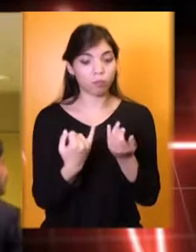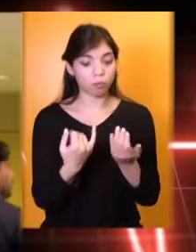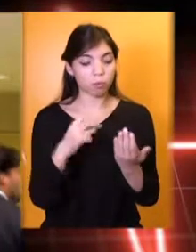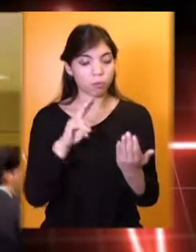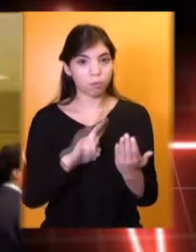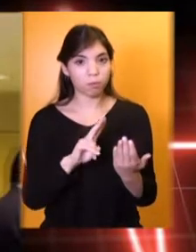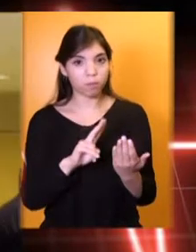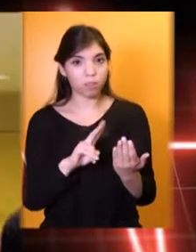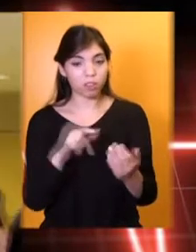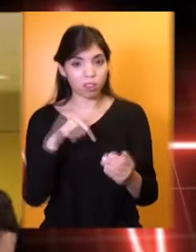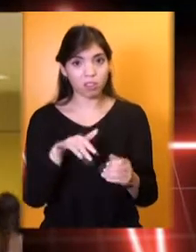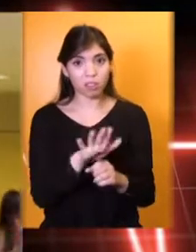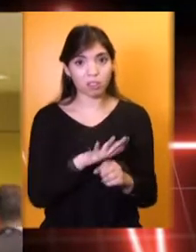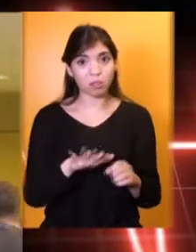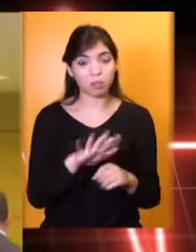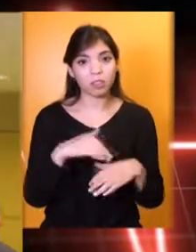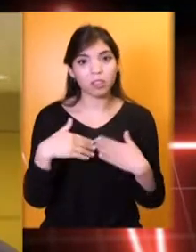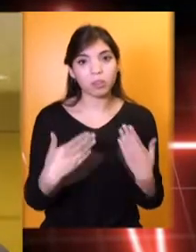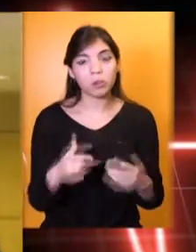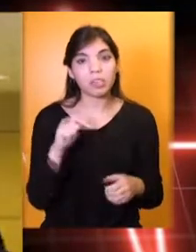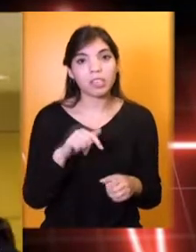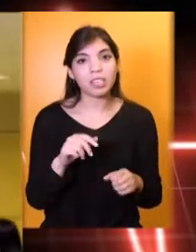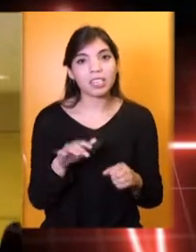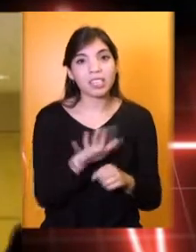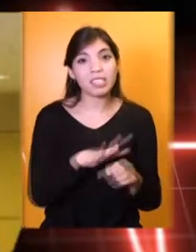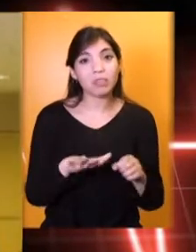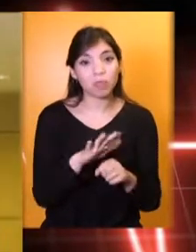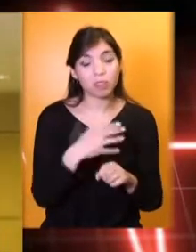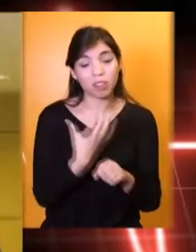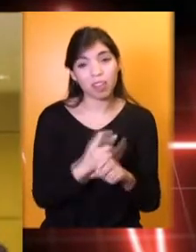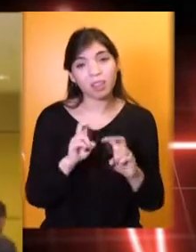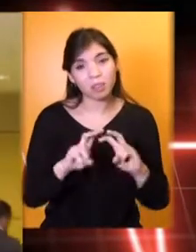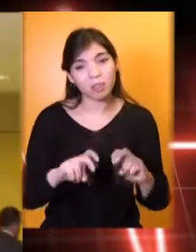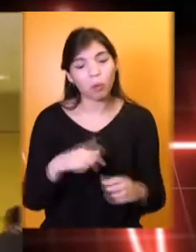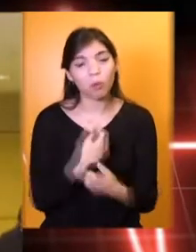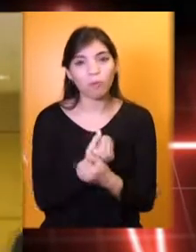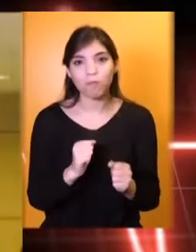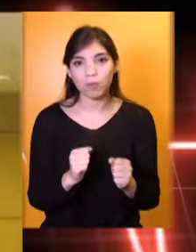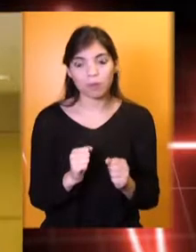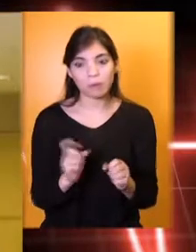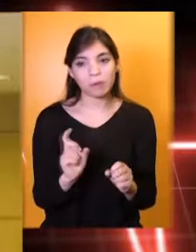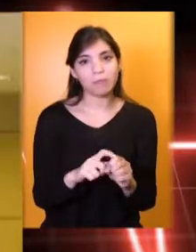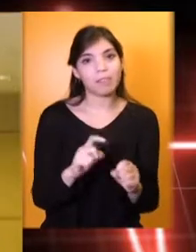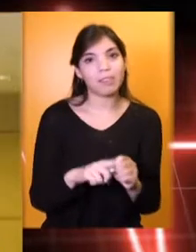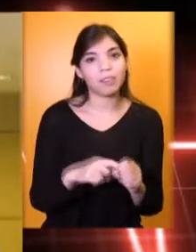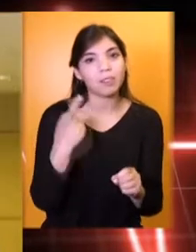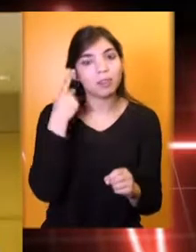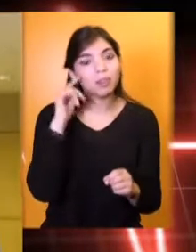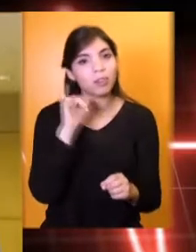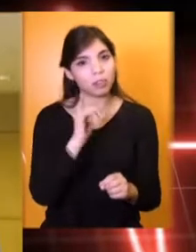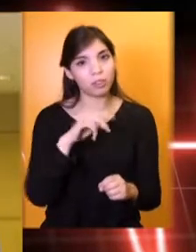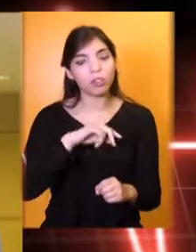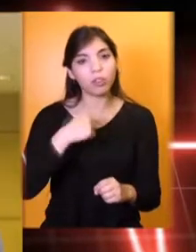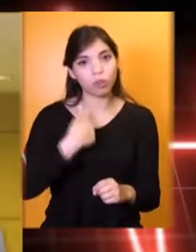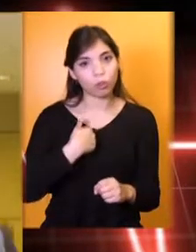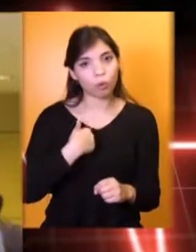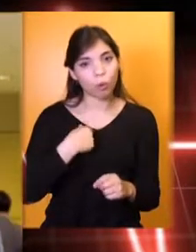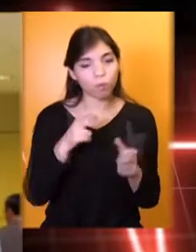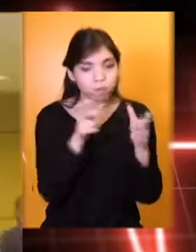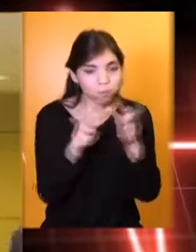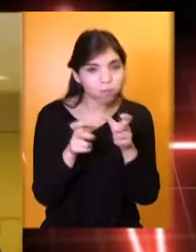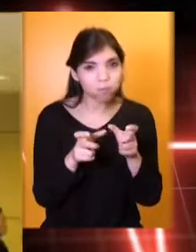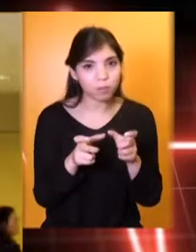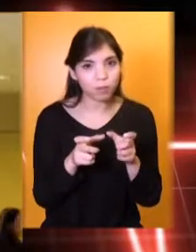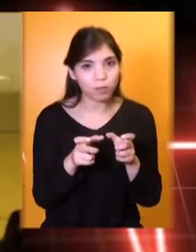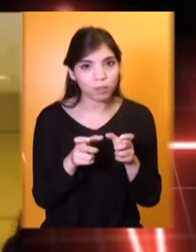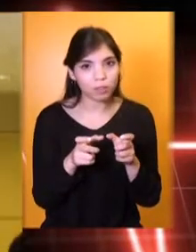ella sobre este caso. Pero obviamente como es un caso que está en una investigación judicial, yo no me he involucrado en ello, pero sí he ejercido mi rol fiscalizador para que